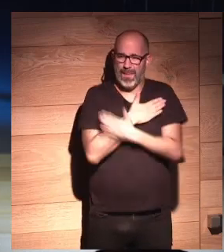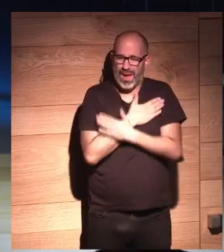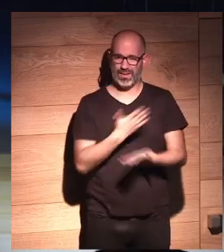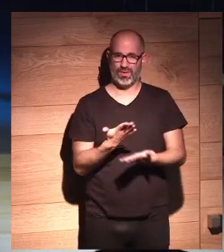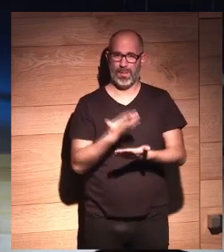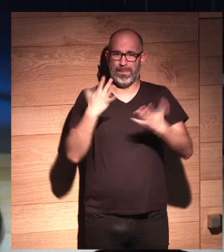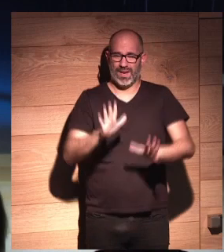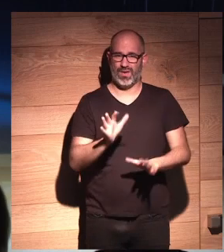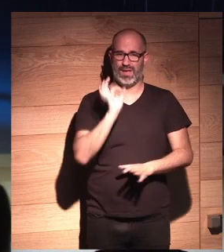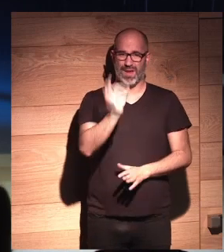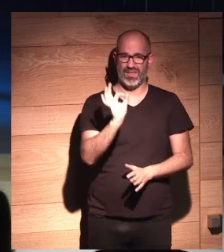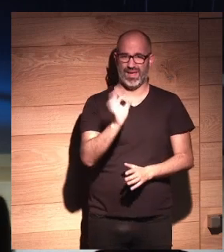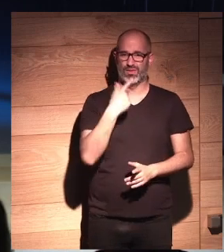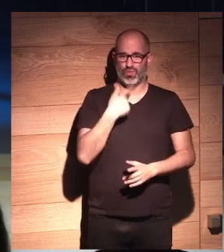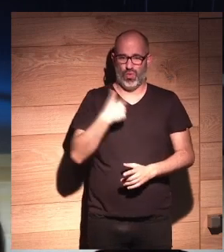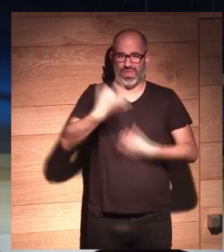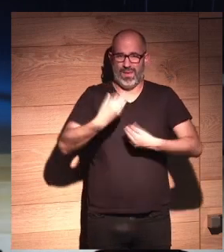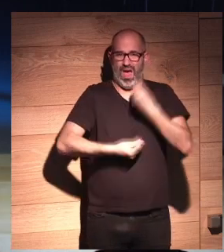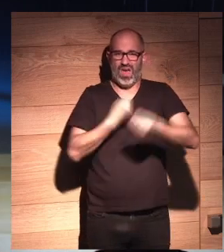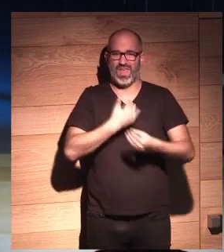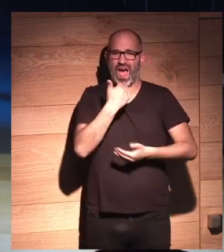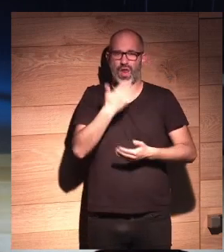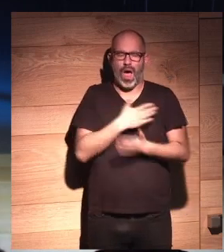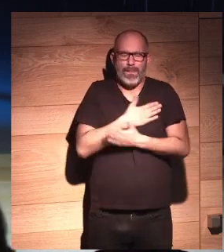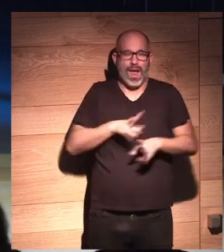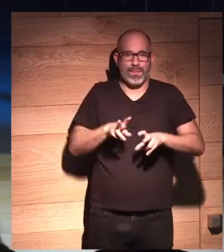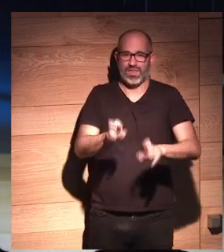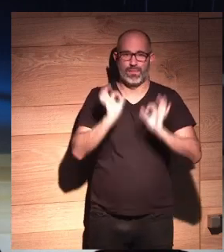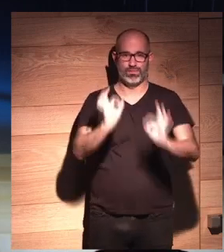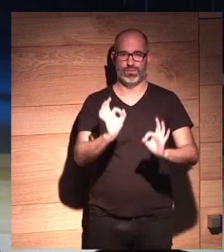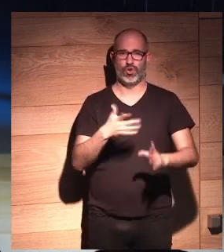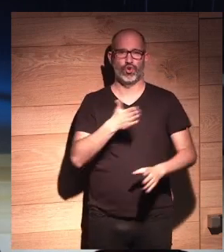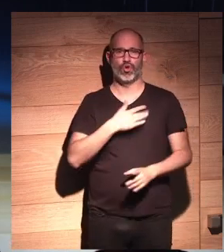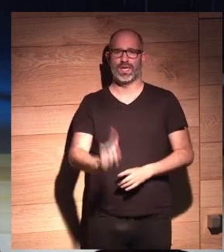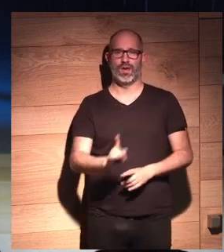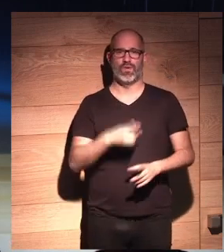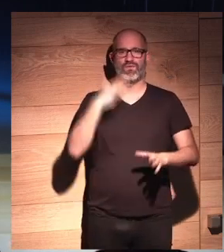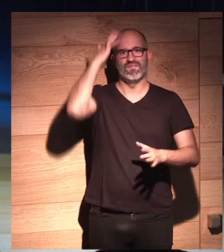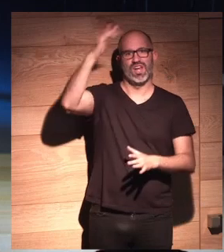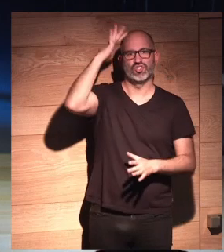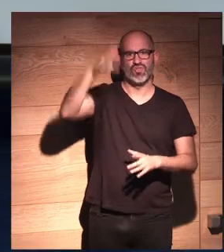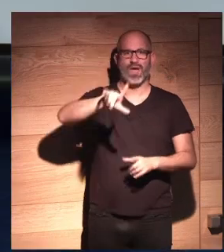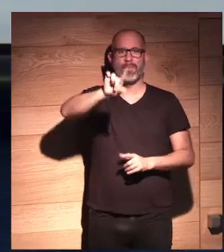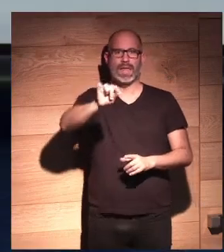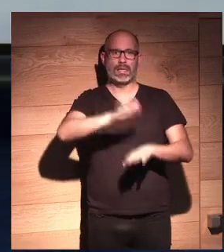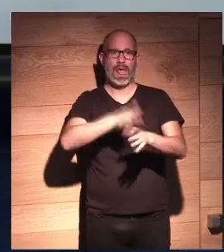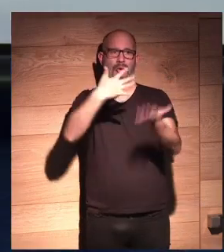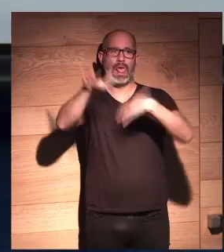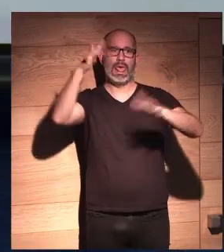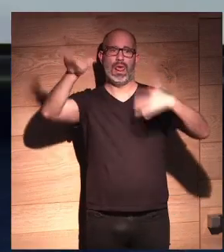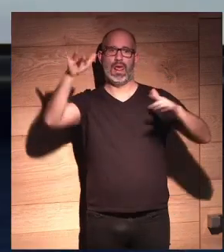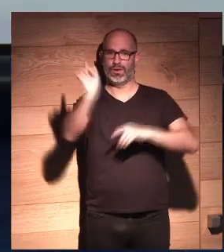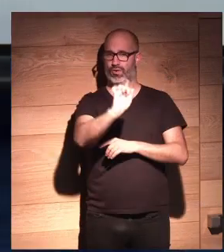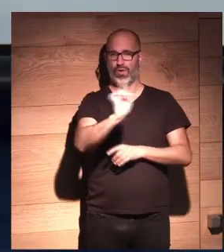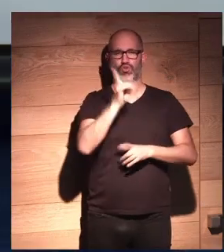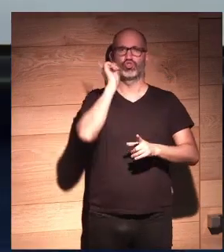mucho mejor hacer algo que realmente amas desde el principio. Entonces, bueno, no me quiero poner con filosofía barata, ¿vale? De